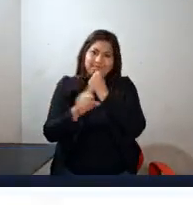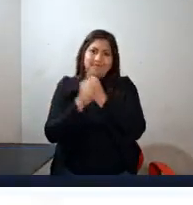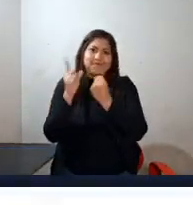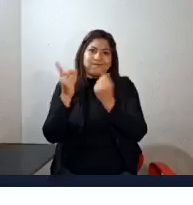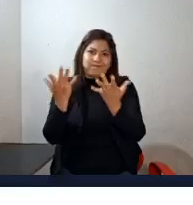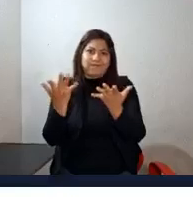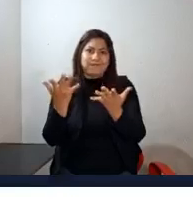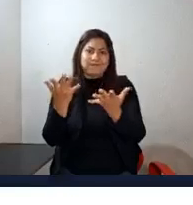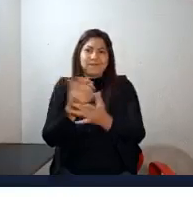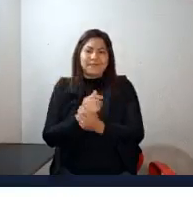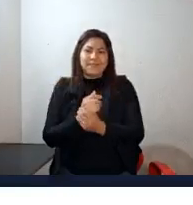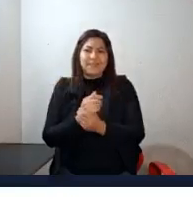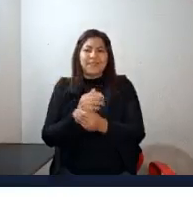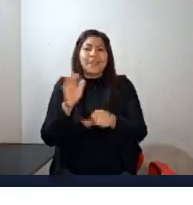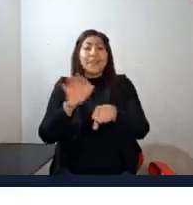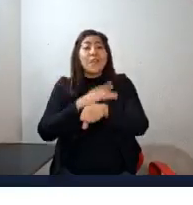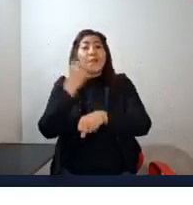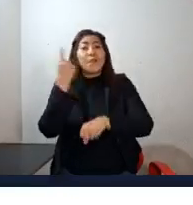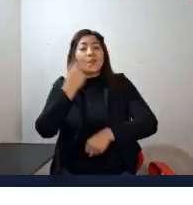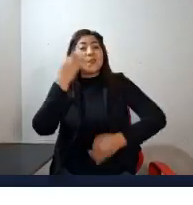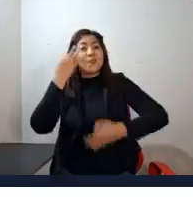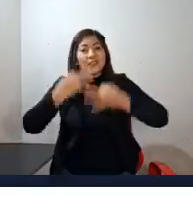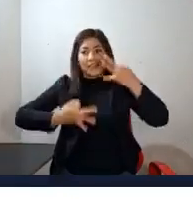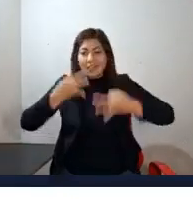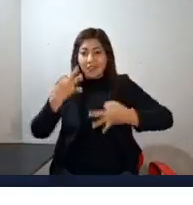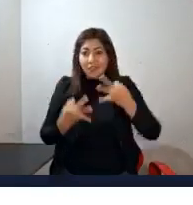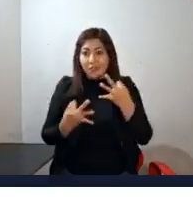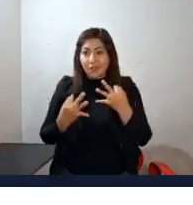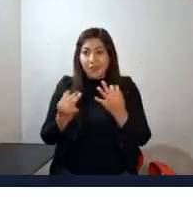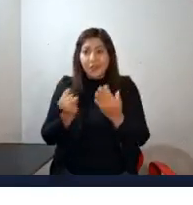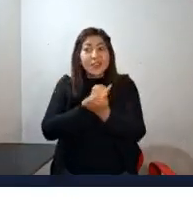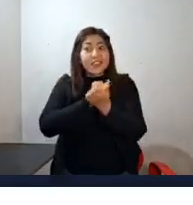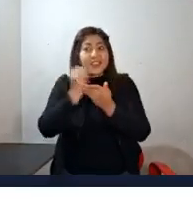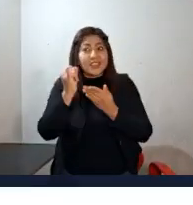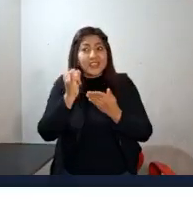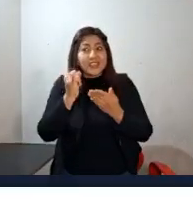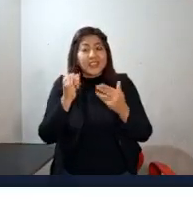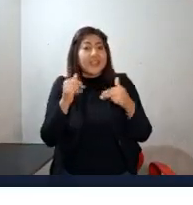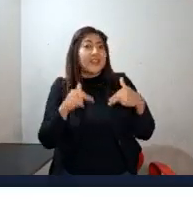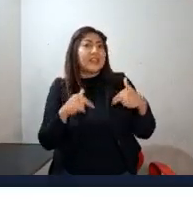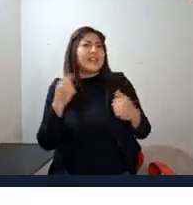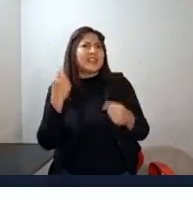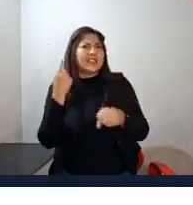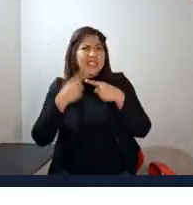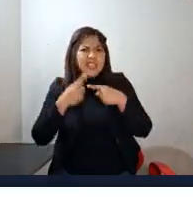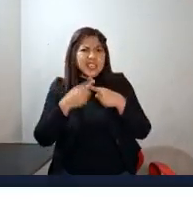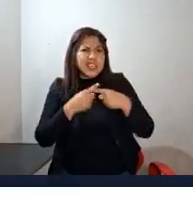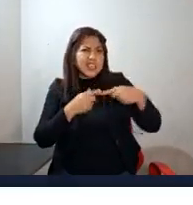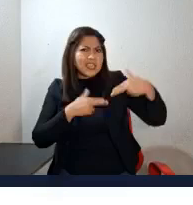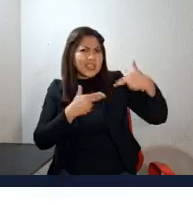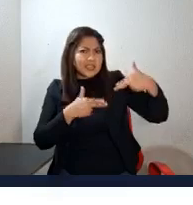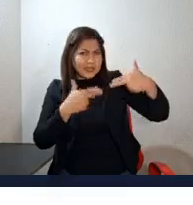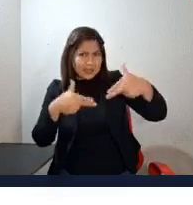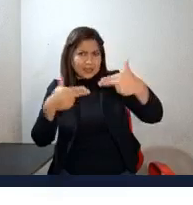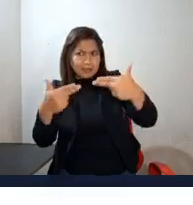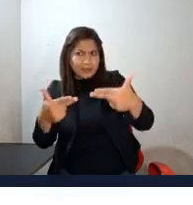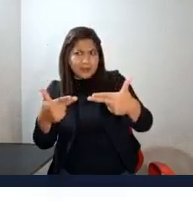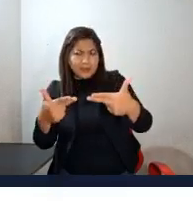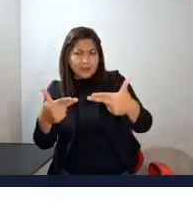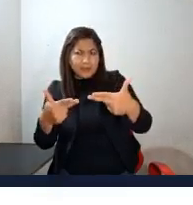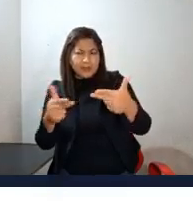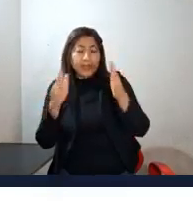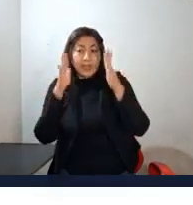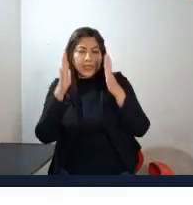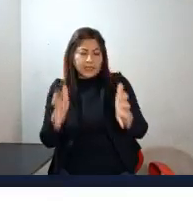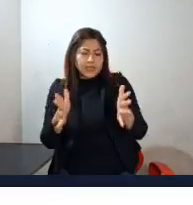porque el juez tiene que determinar quiénes son los herederos. Y esos herederos, ya cuando se